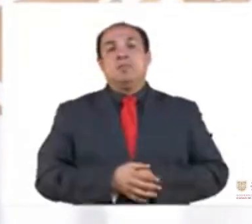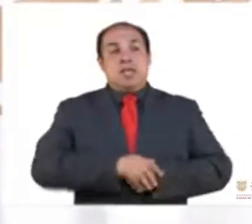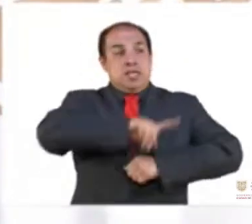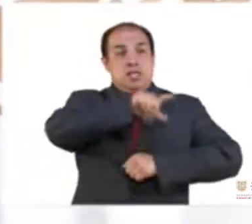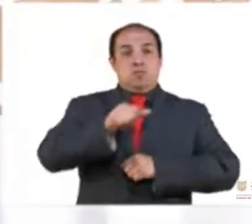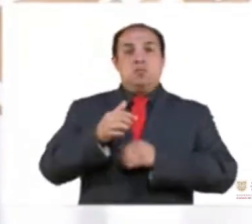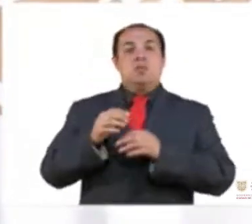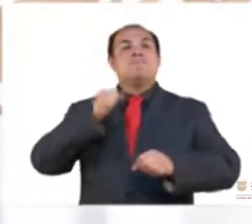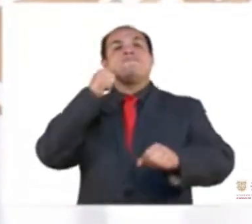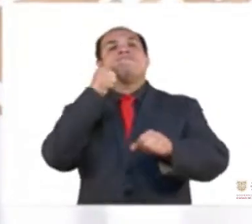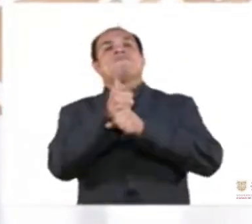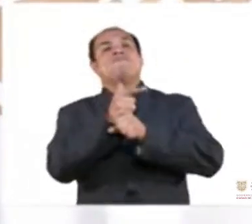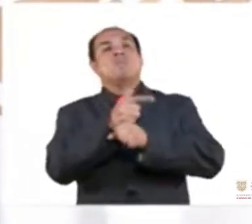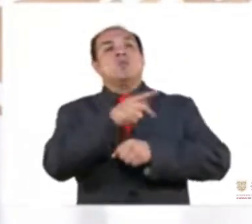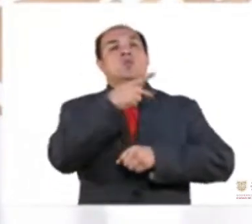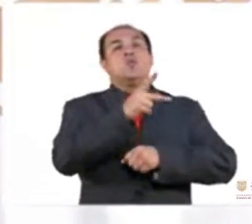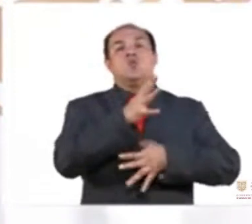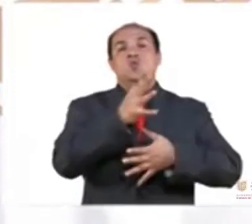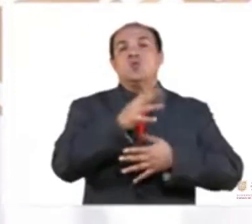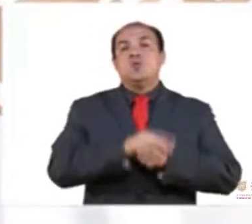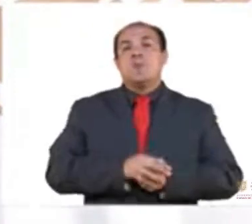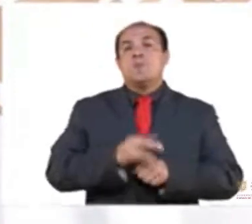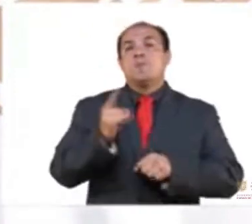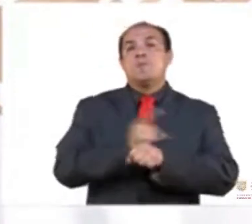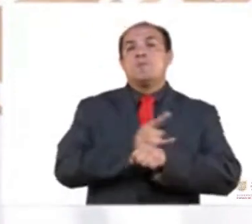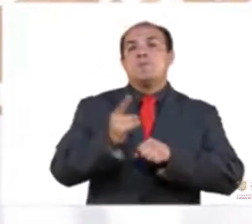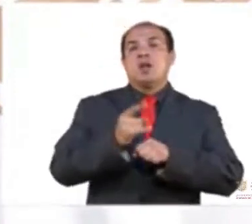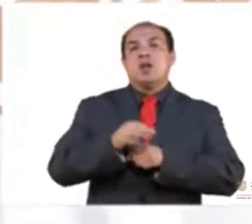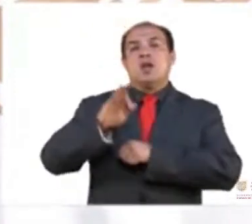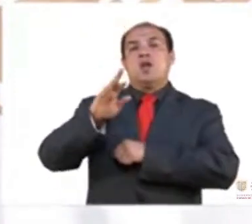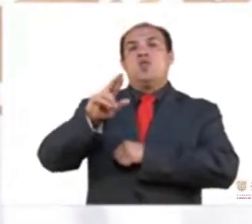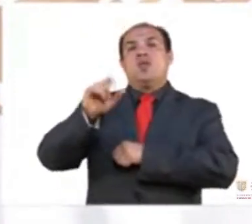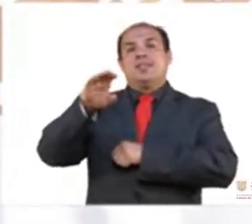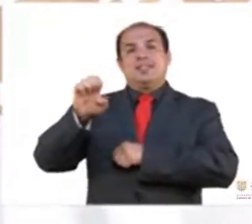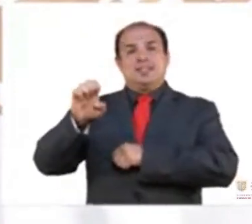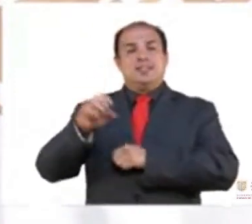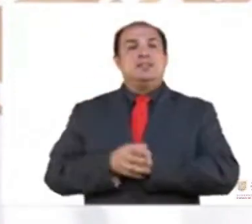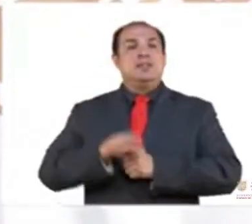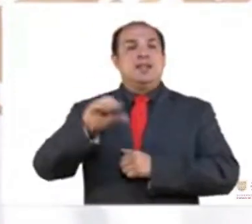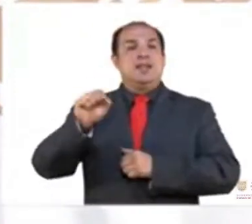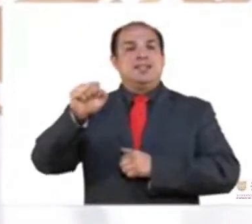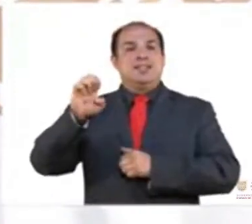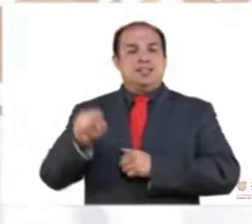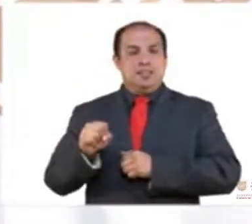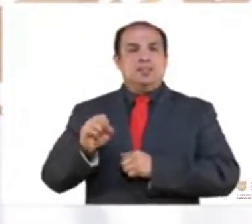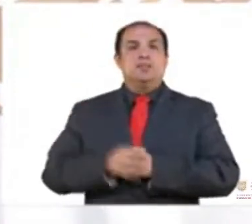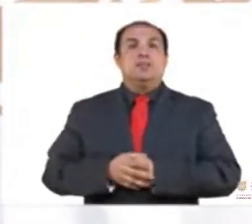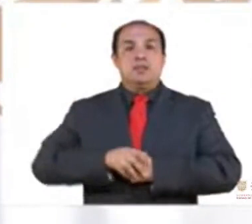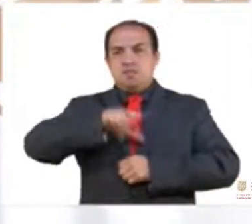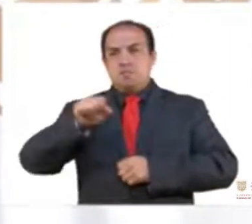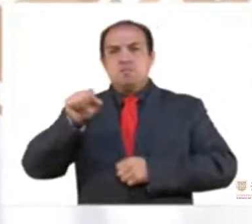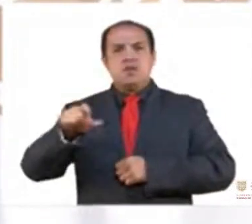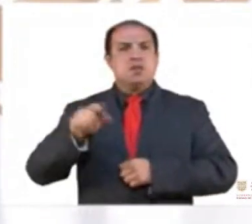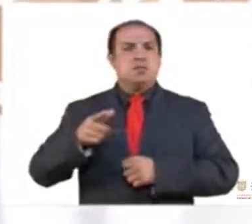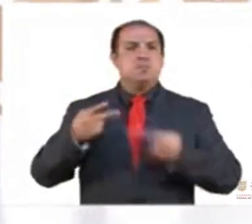se conoció todo el montaje aquel de Florence Cassés, inclusive después. Comunicadores que